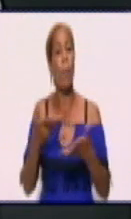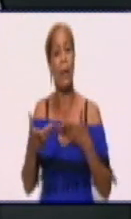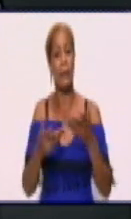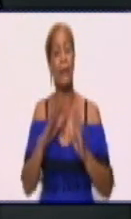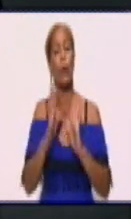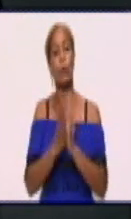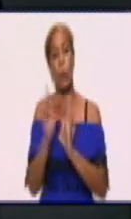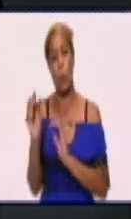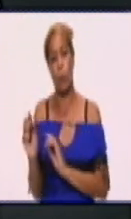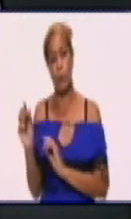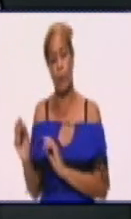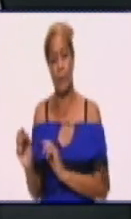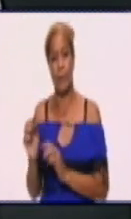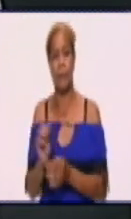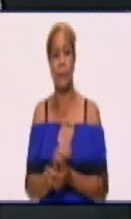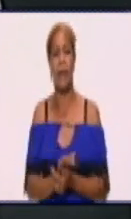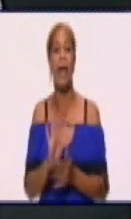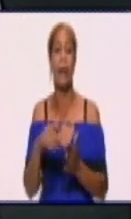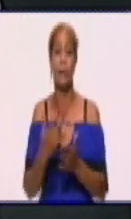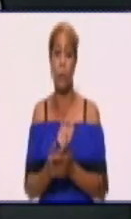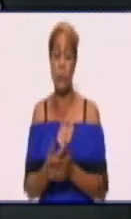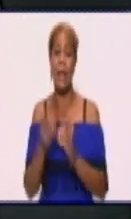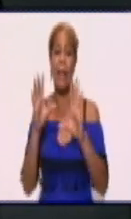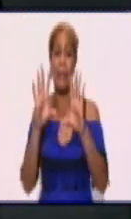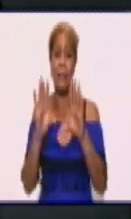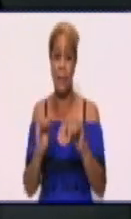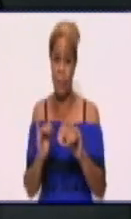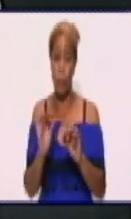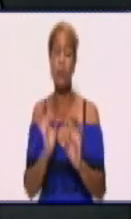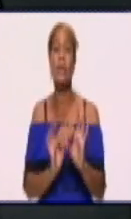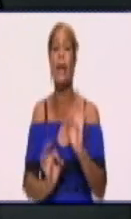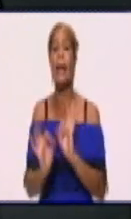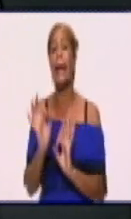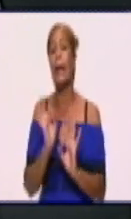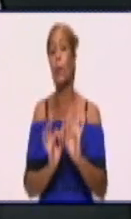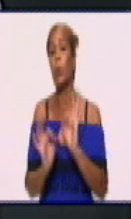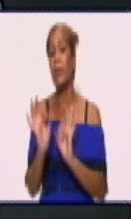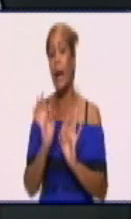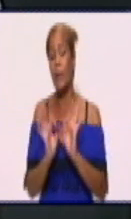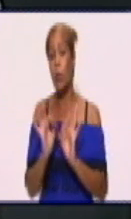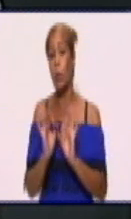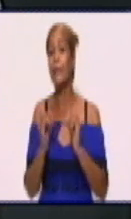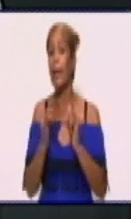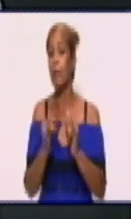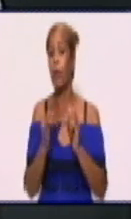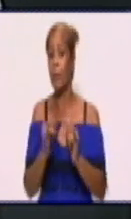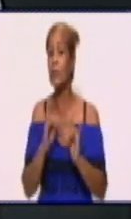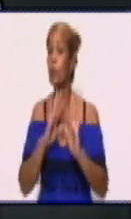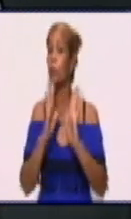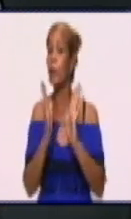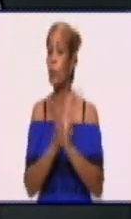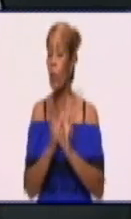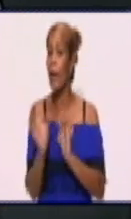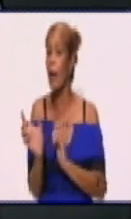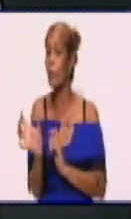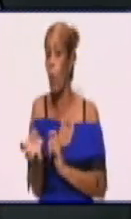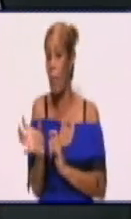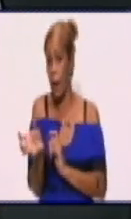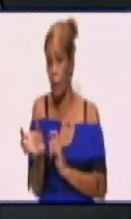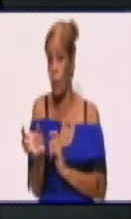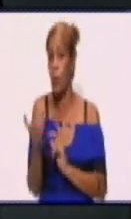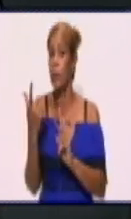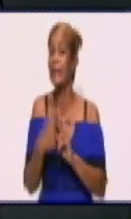nuestros clientes el cuidado de sus informaciones bancarias que sus tarjetas son